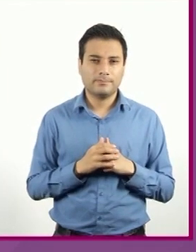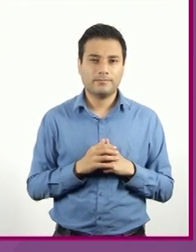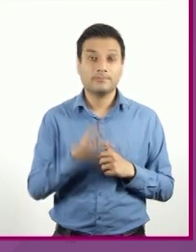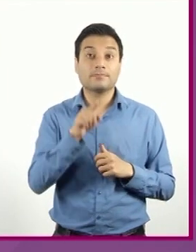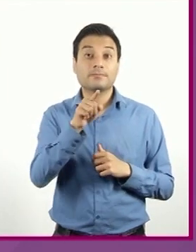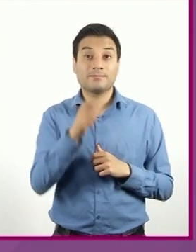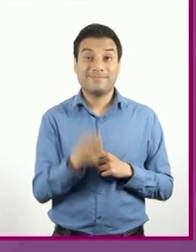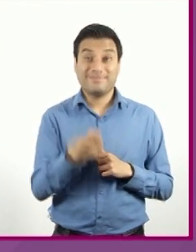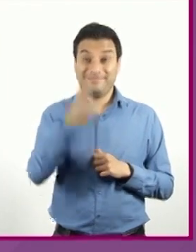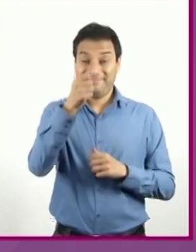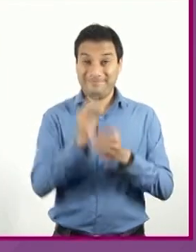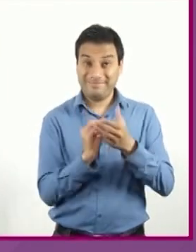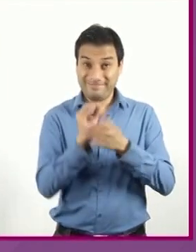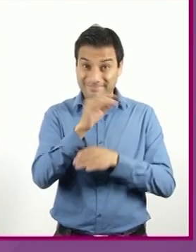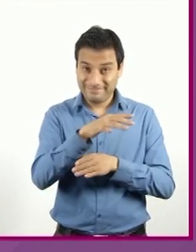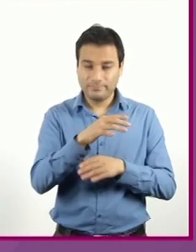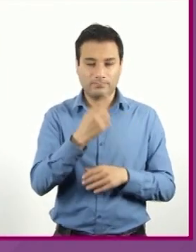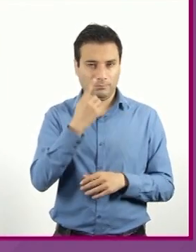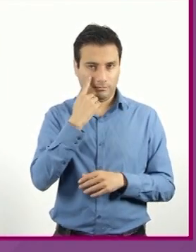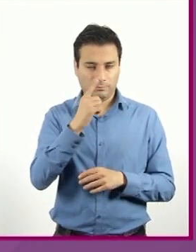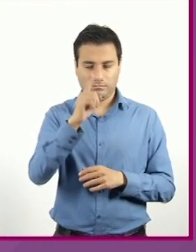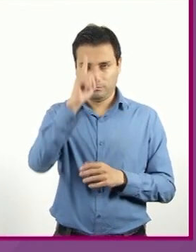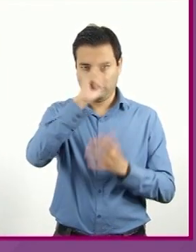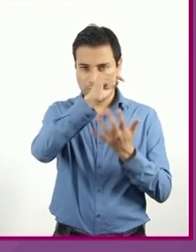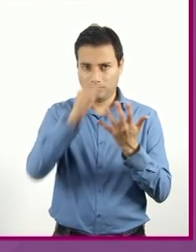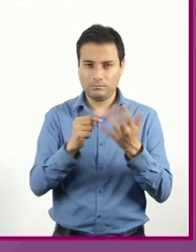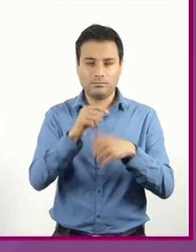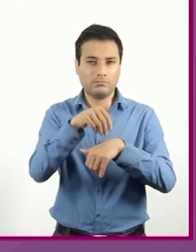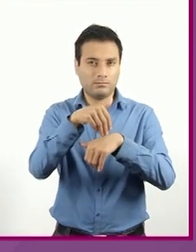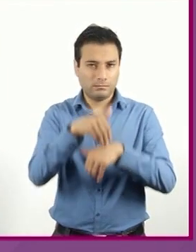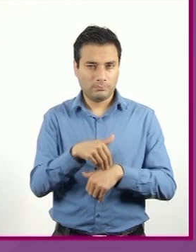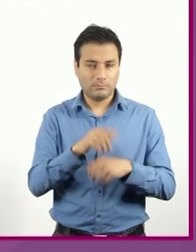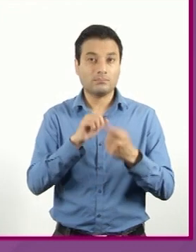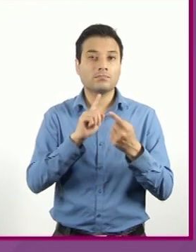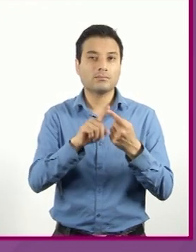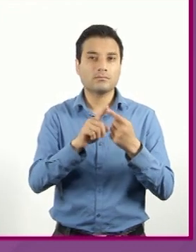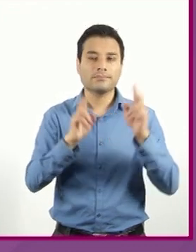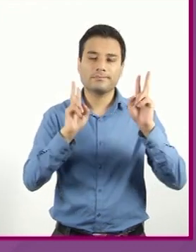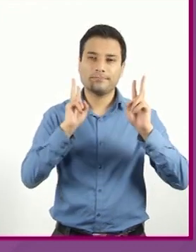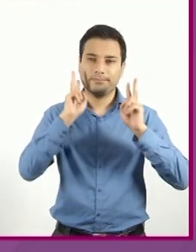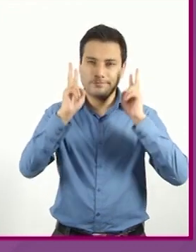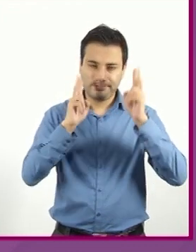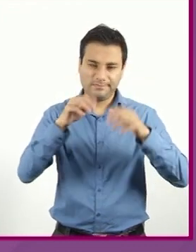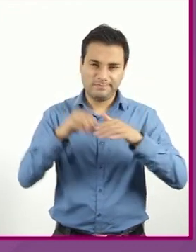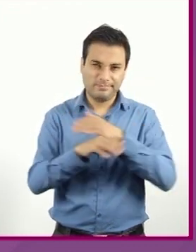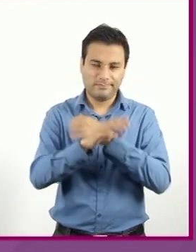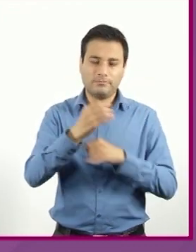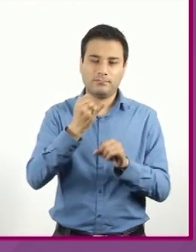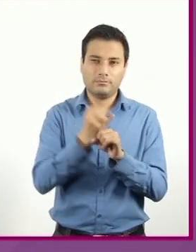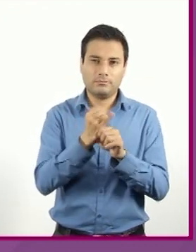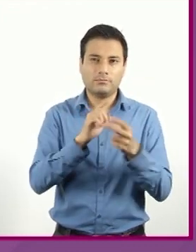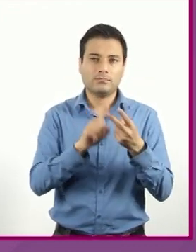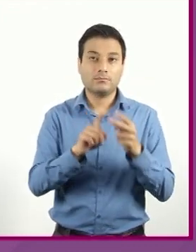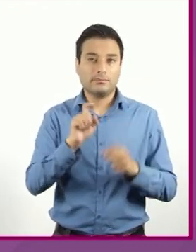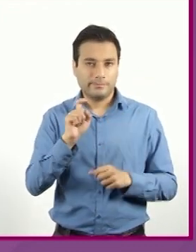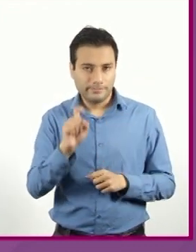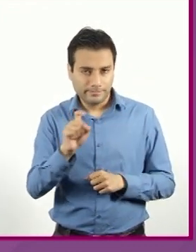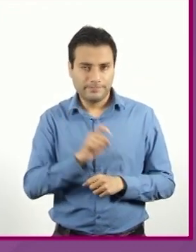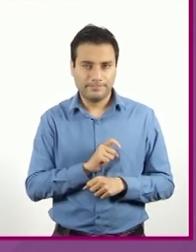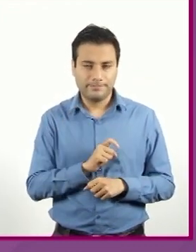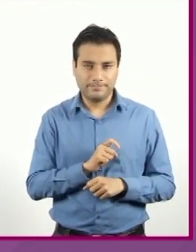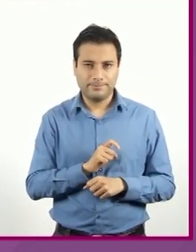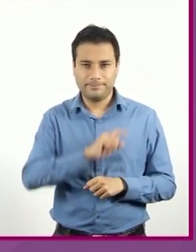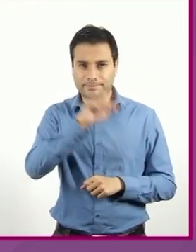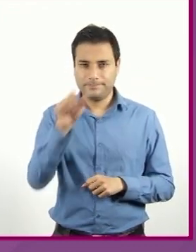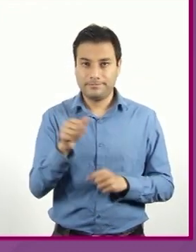primera cuenta, sigue estos pasos. 1. Visita la página. 2. Haz clic en acceder y siga